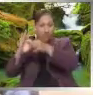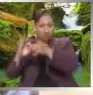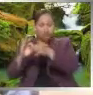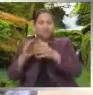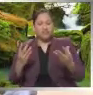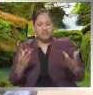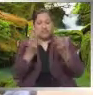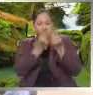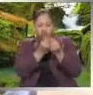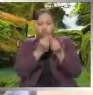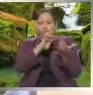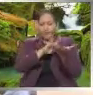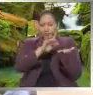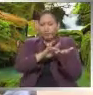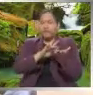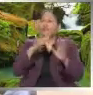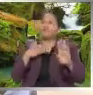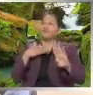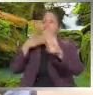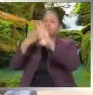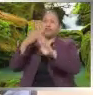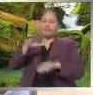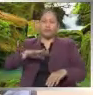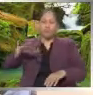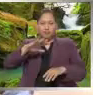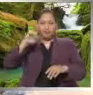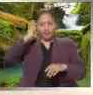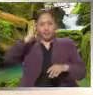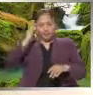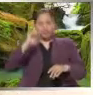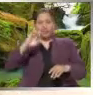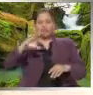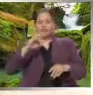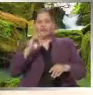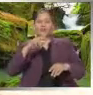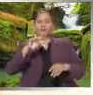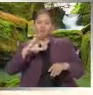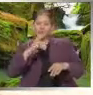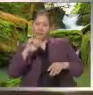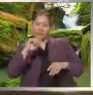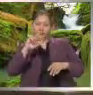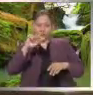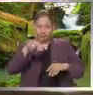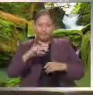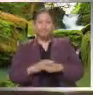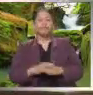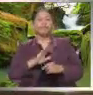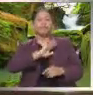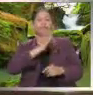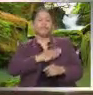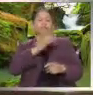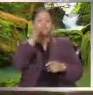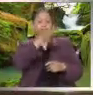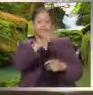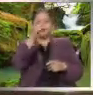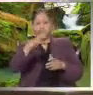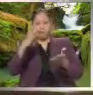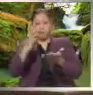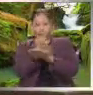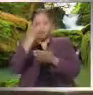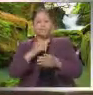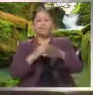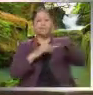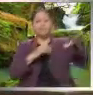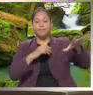ellos en contra del imperio de la Gran Tenochtitlán, ¿no? Entonces, pues bueno, se da la conquista y el territorio de